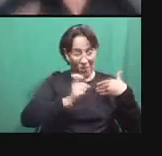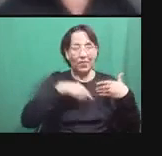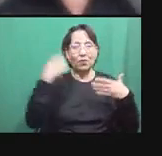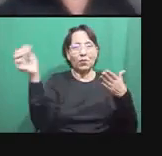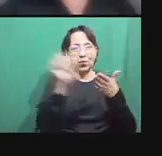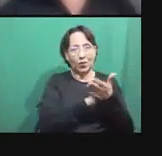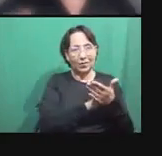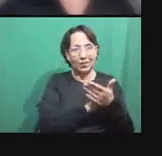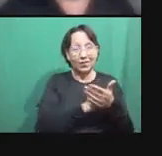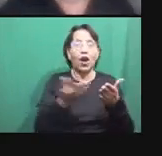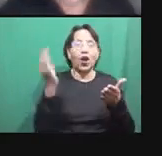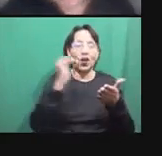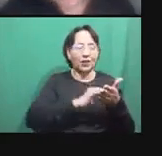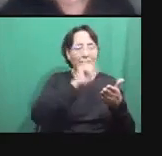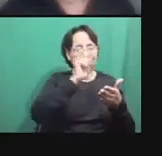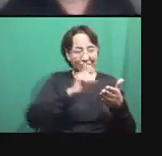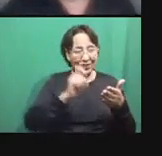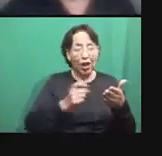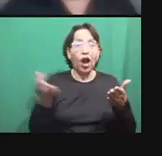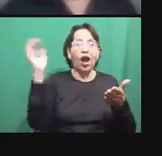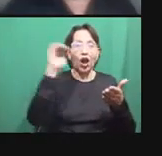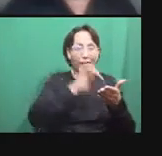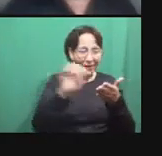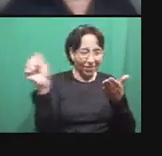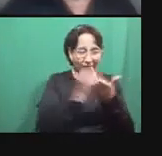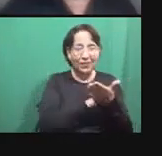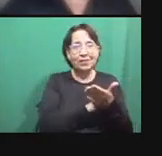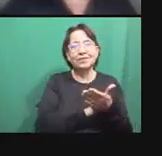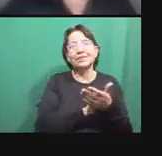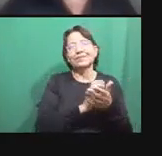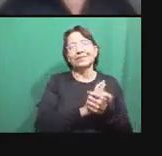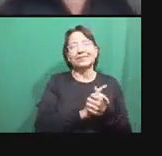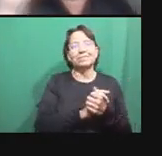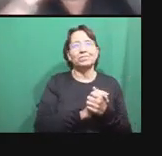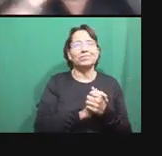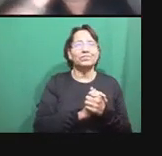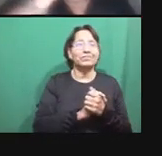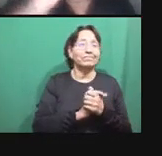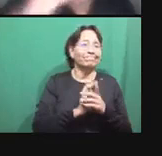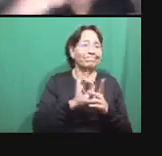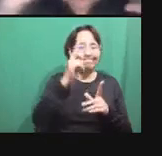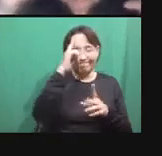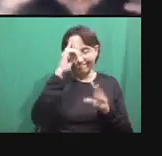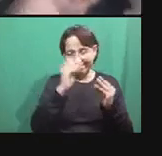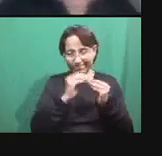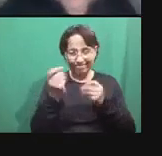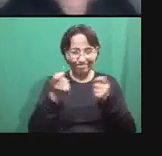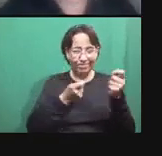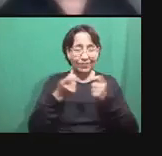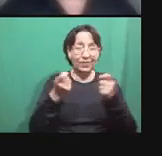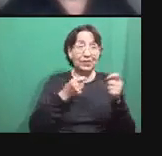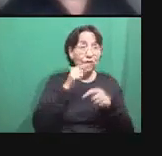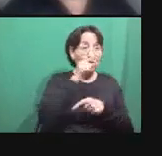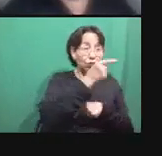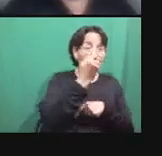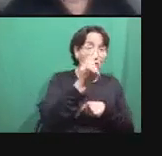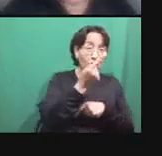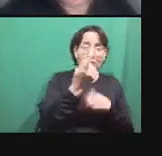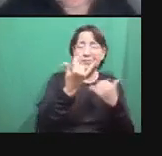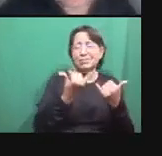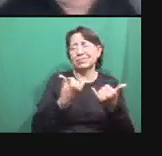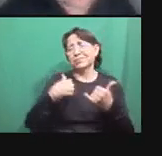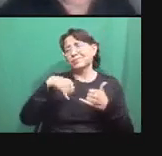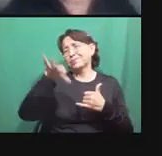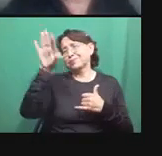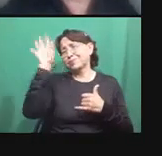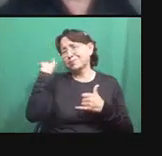luego grafiteado, y luego borrado nuevamente. Esa negociación no solamente ha sucedido en el presente, eso está con